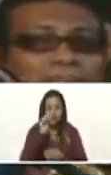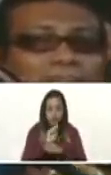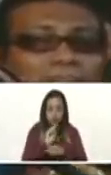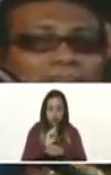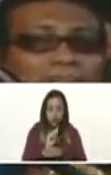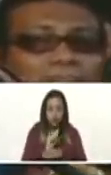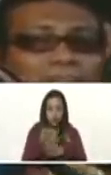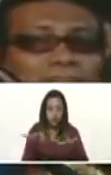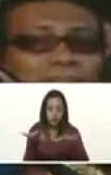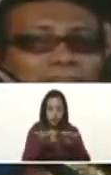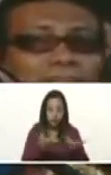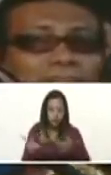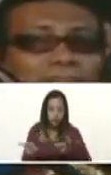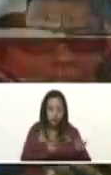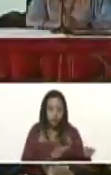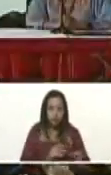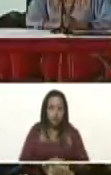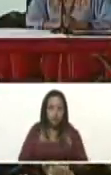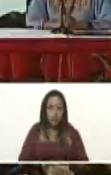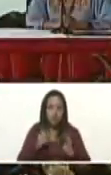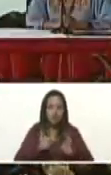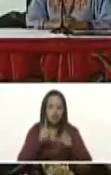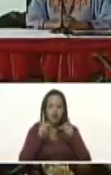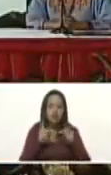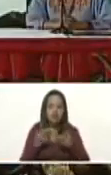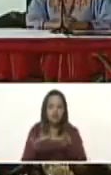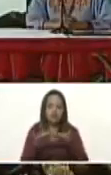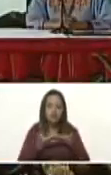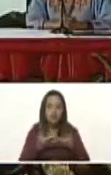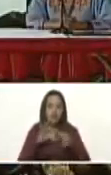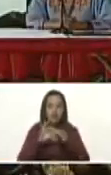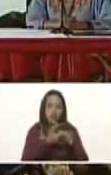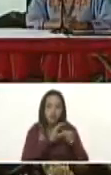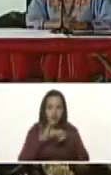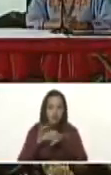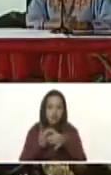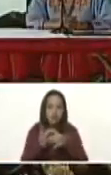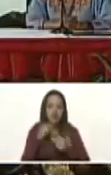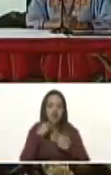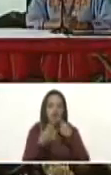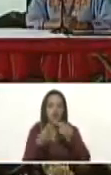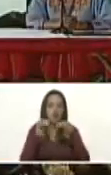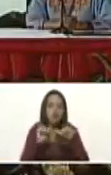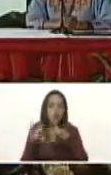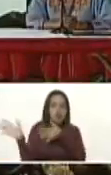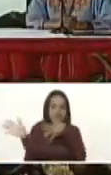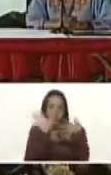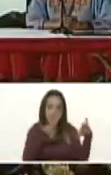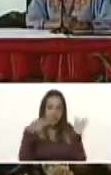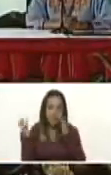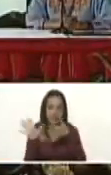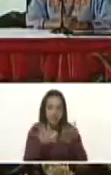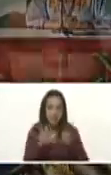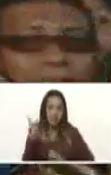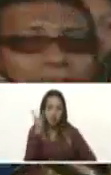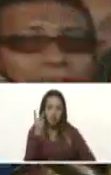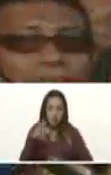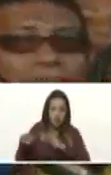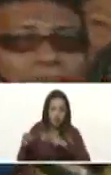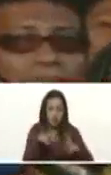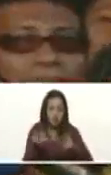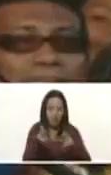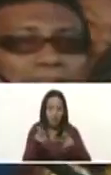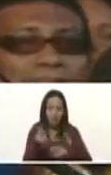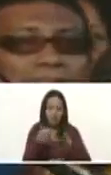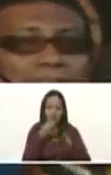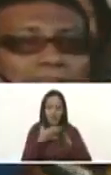esta oportunidad que nos da como pueblos de unirnos en una sola voz, para que esa brisa de estos dos ríos hermosos